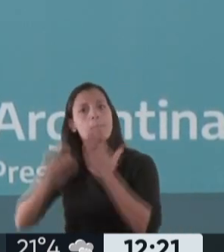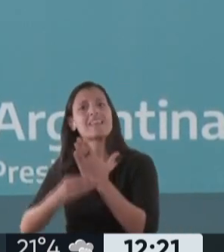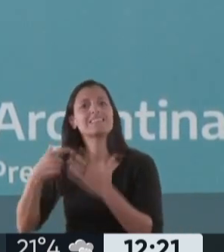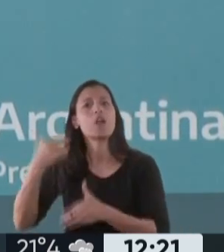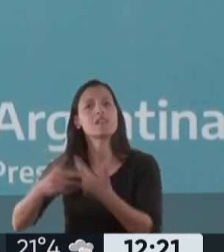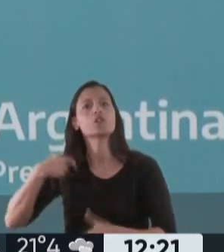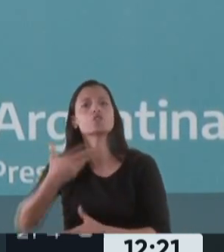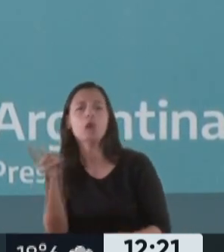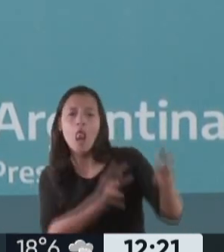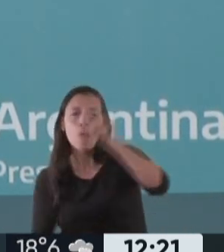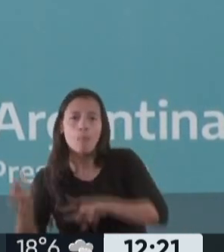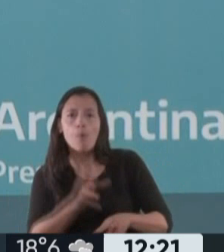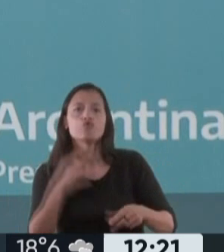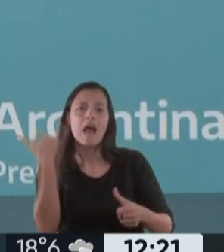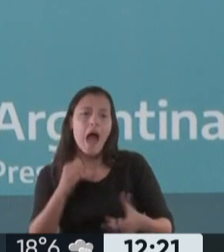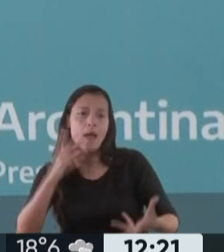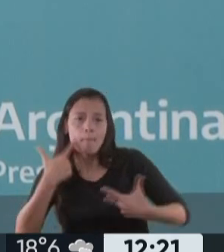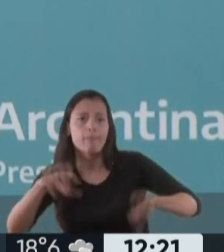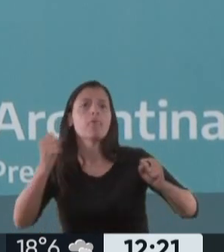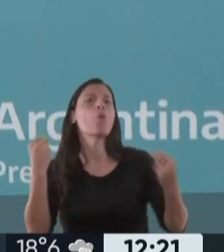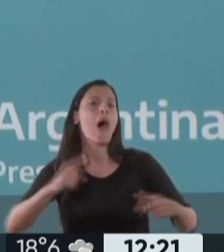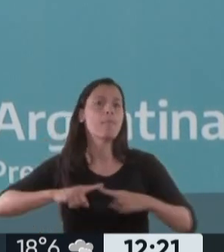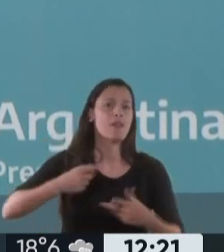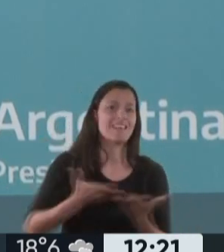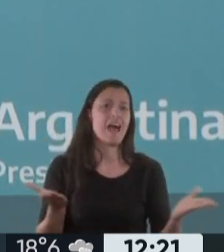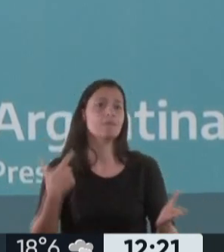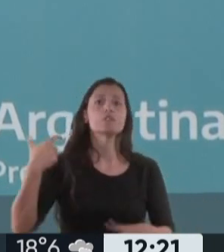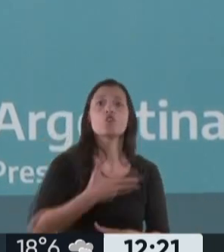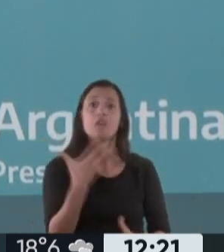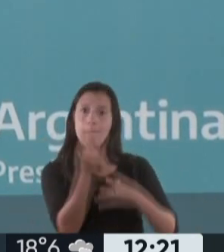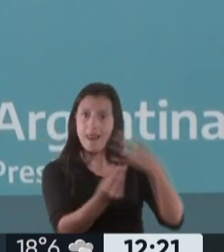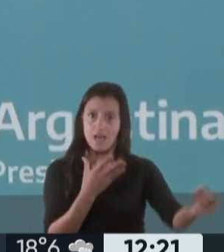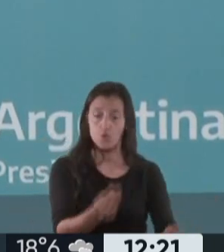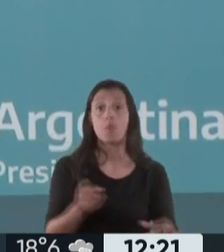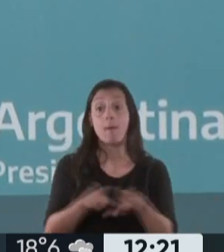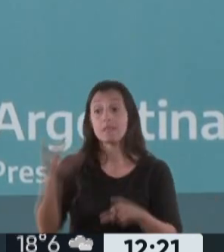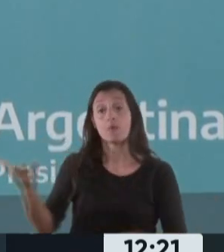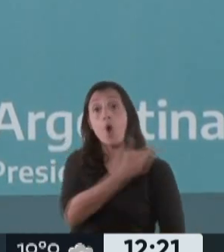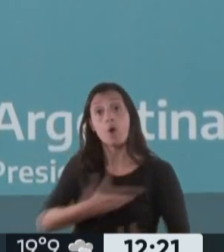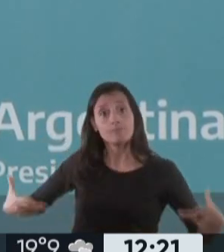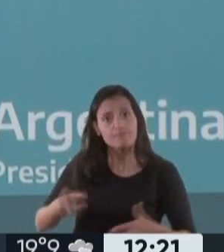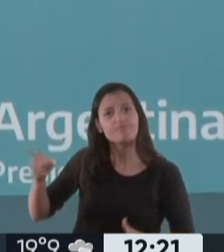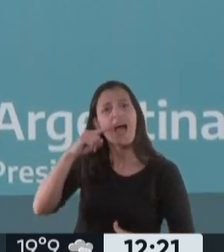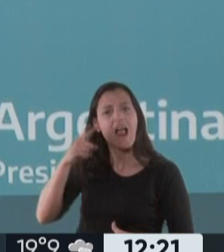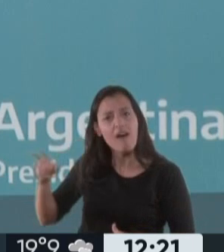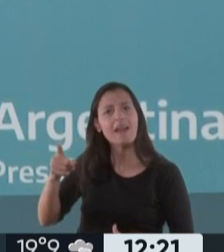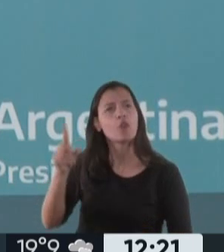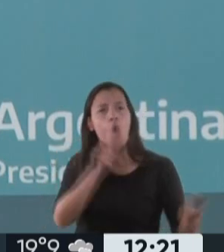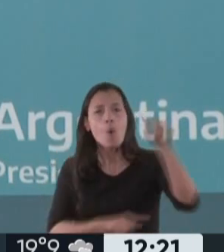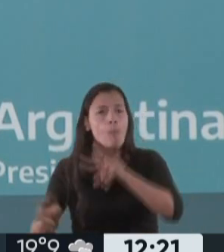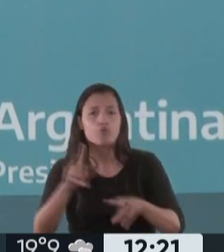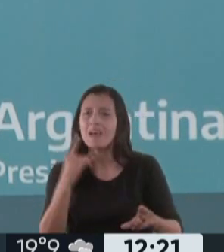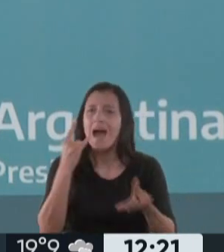en la búsqueda de las diferentes políticas sociales. Y lo que se ha instrumentado desde la gestión de Alberto Fernández tuvo que ver con siempre dar